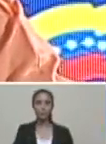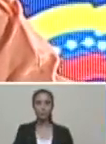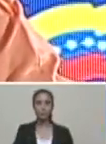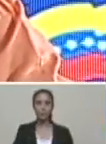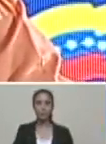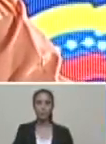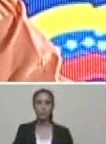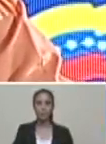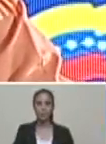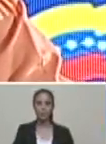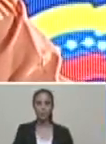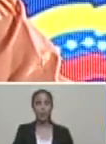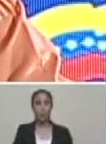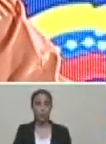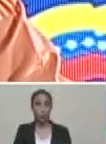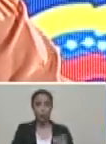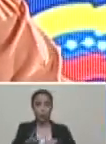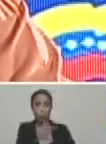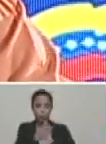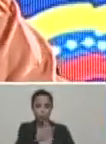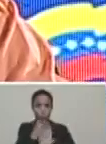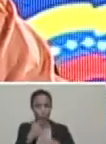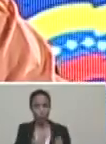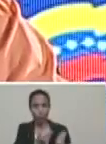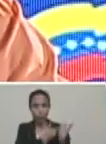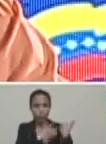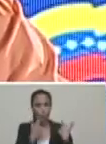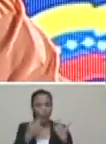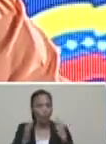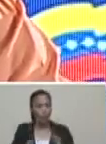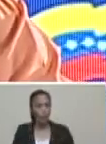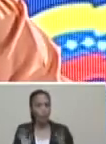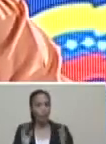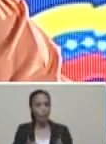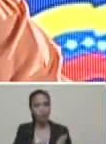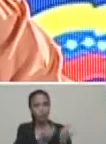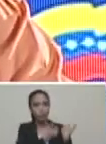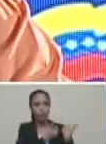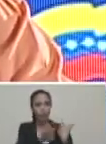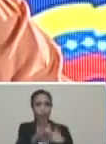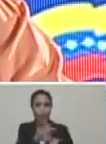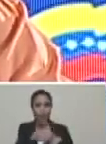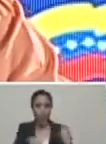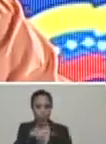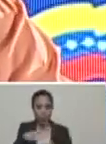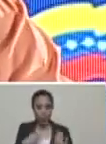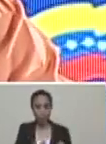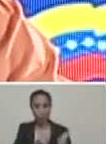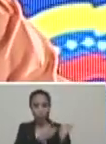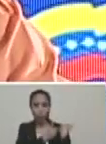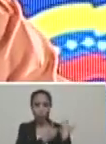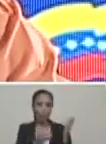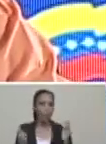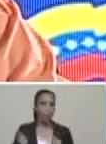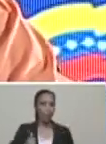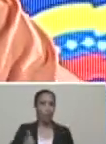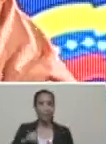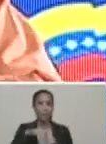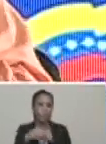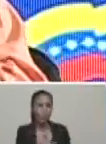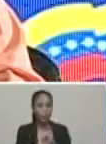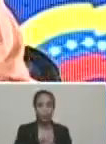gobierno revolucionario cubano de mantenernos firmes al lado de la revolución de Venezuela en cualquiera de las